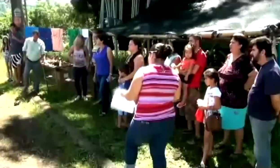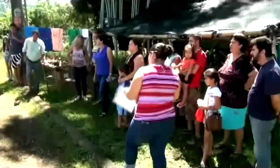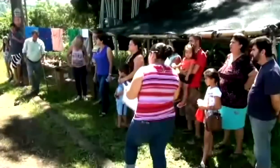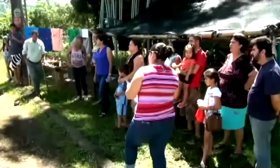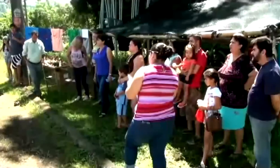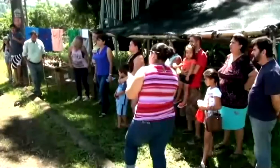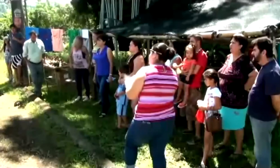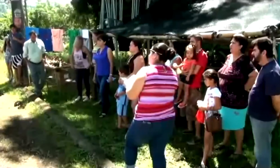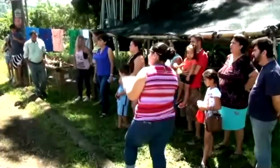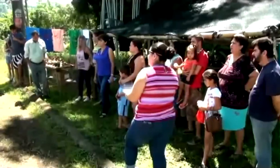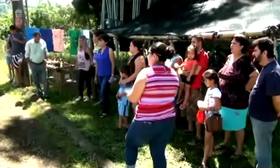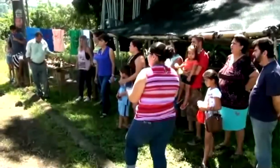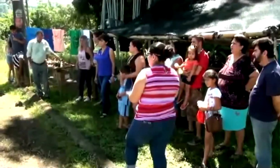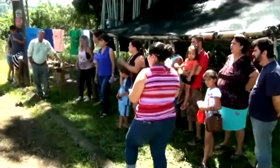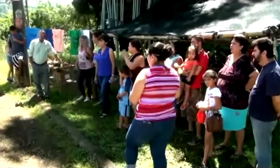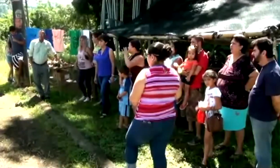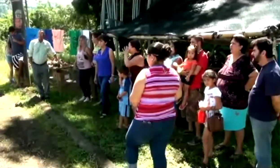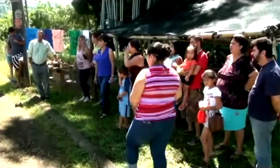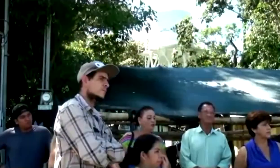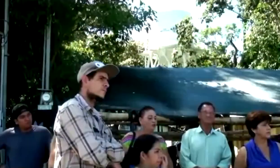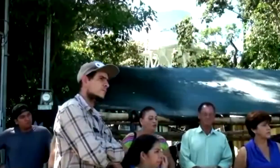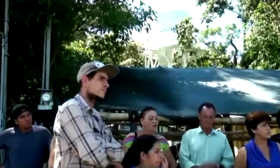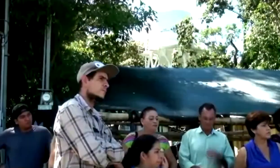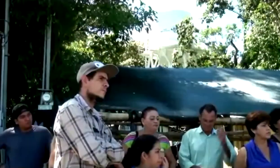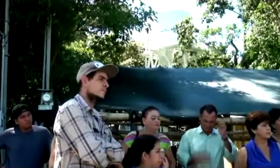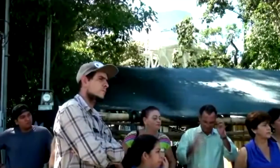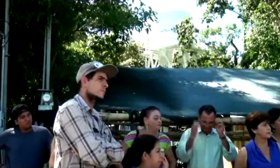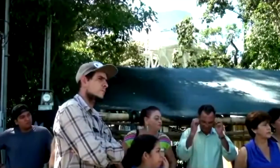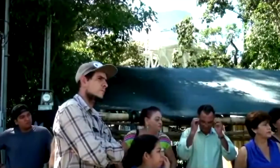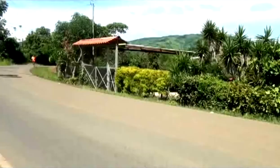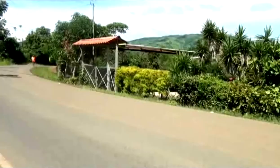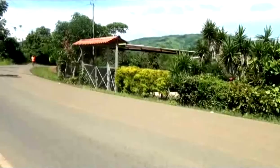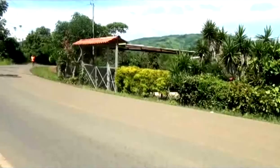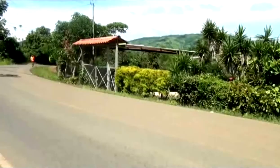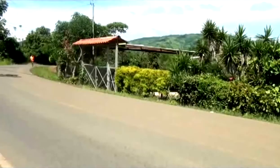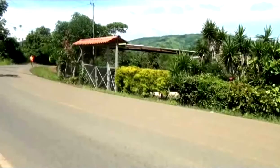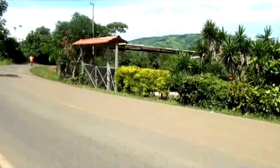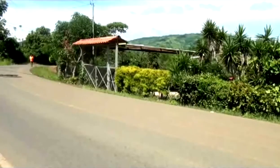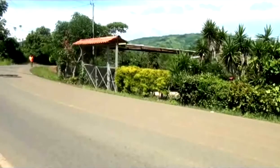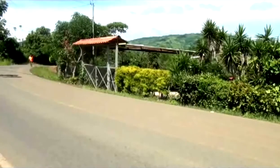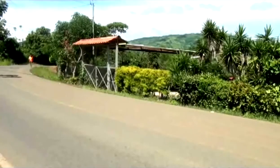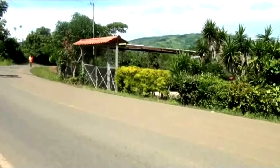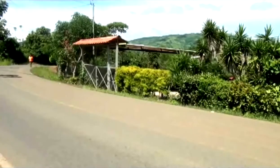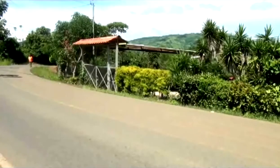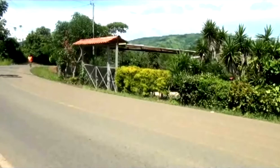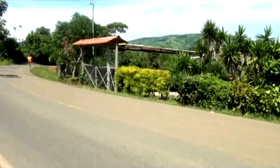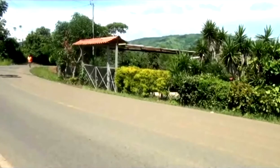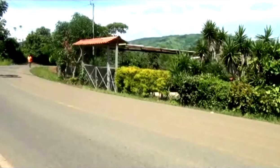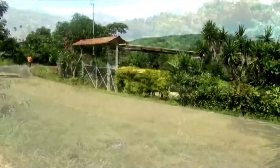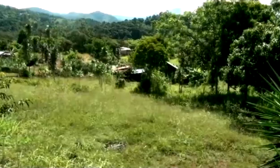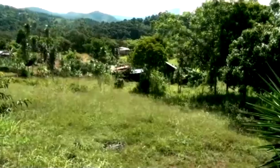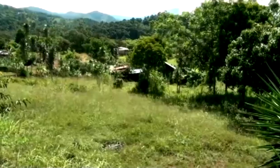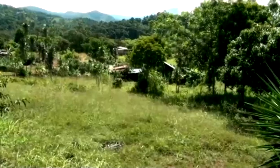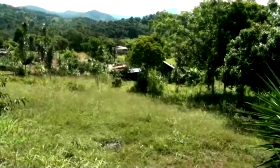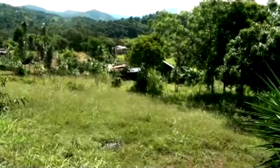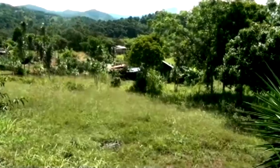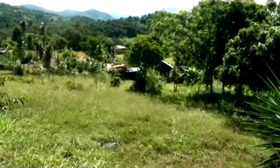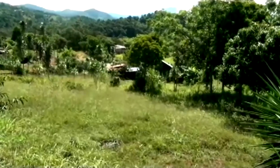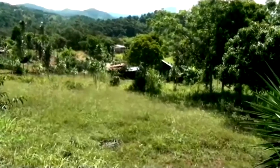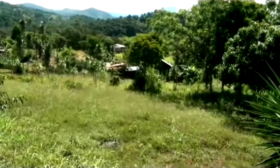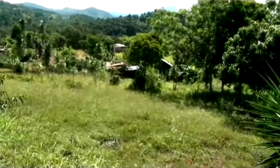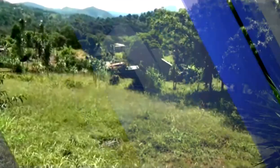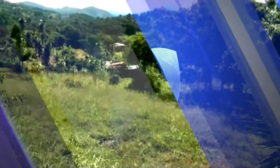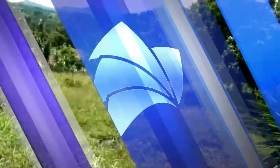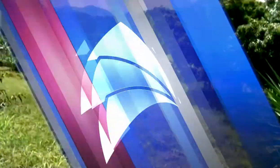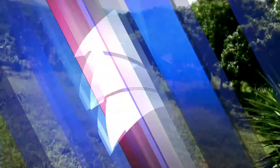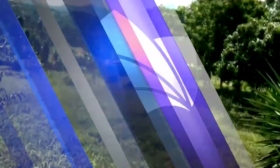de 2021 ahora queda pendiente la firma del presidente de la república y posteriormente su publicación en